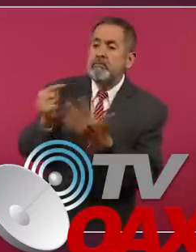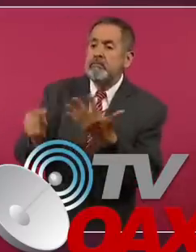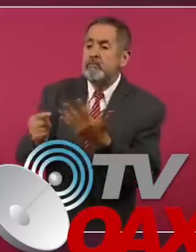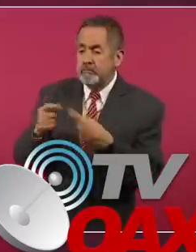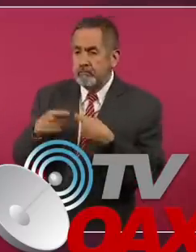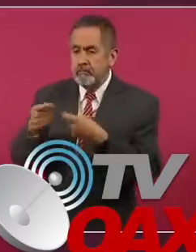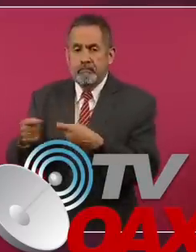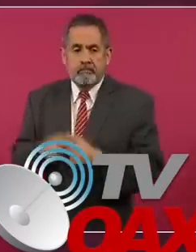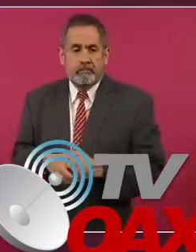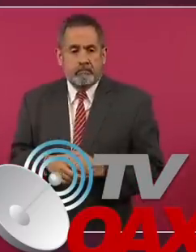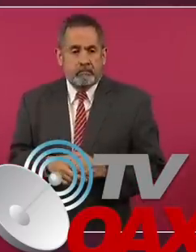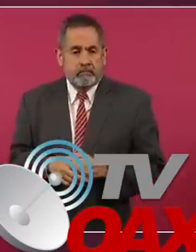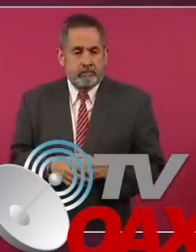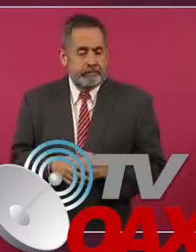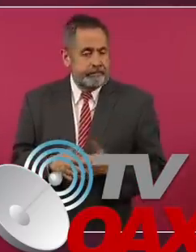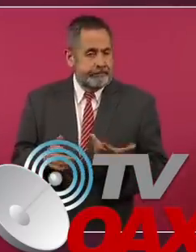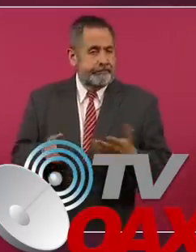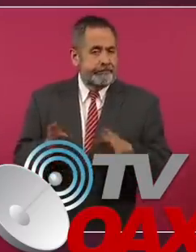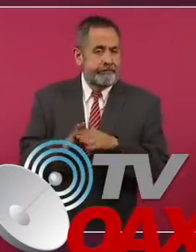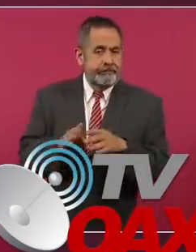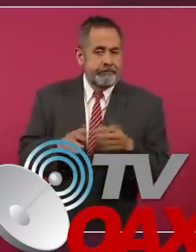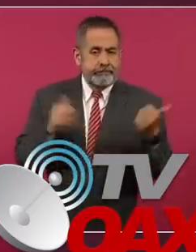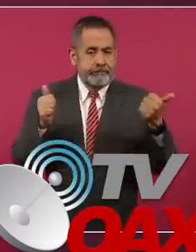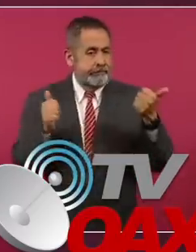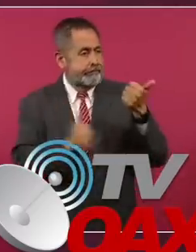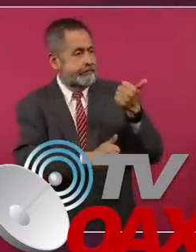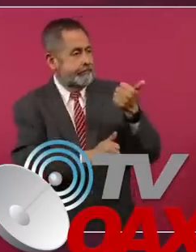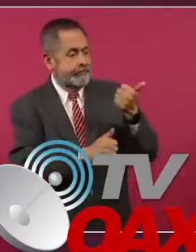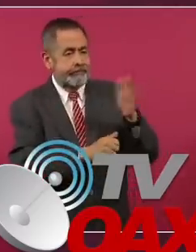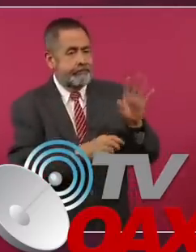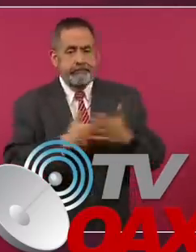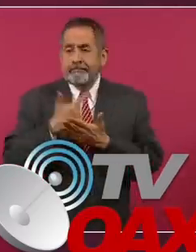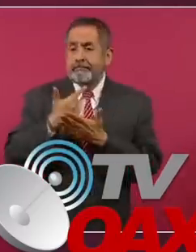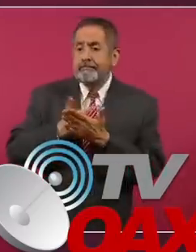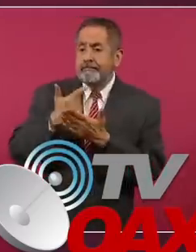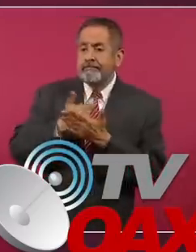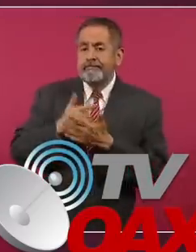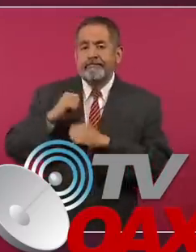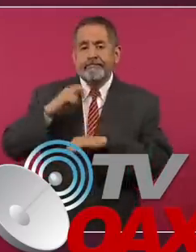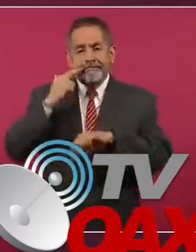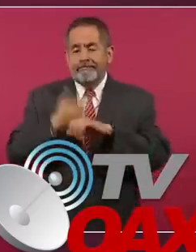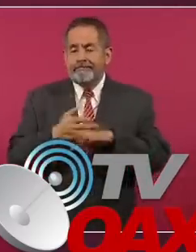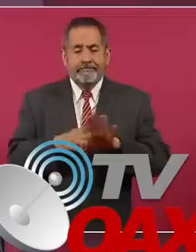no es un empleado, no es un gerente.